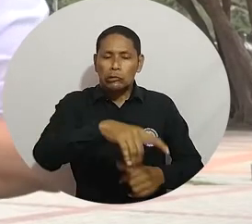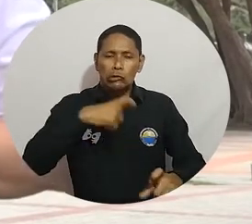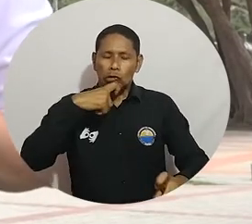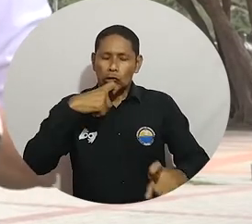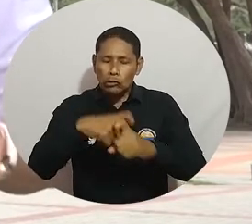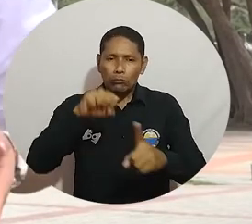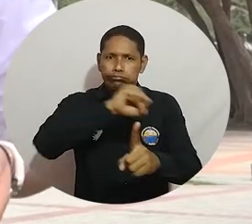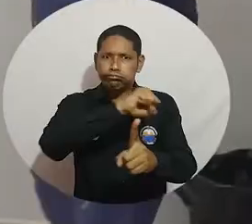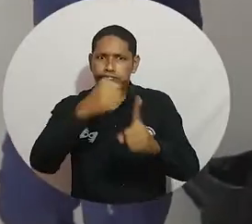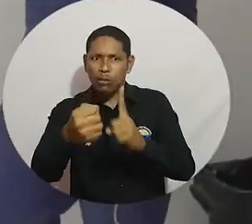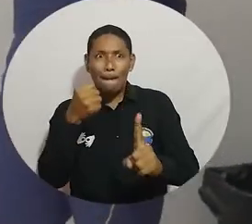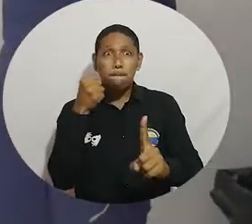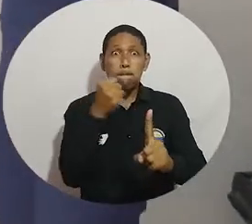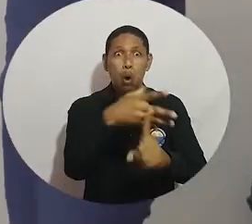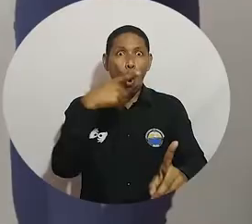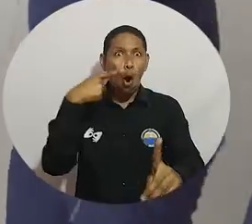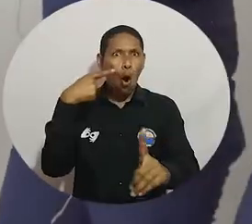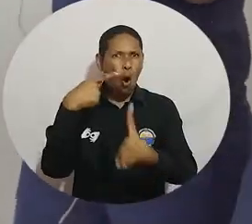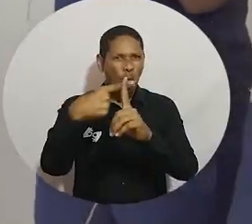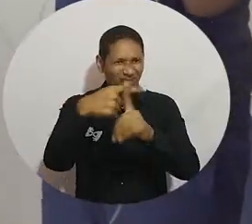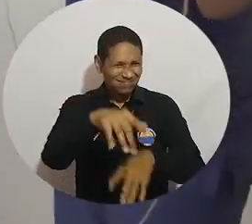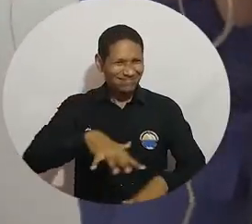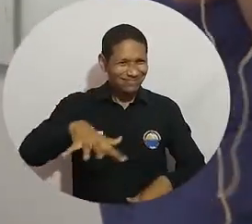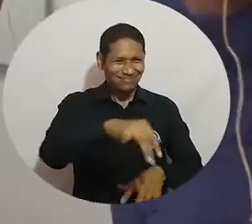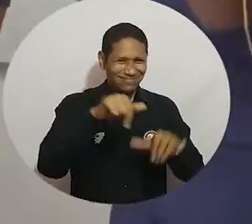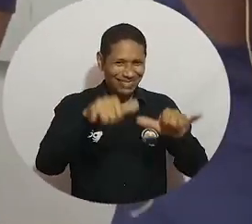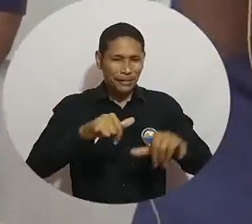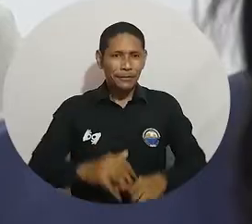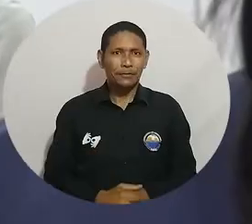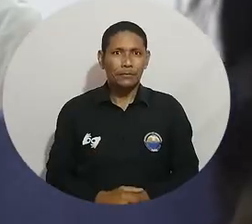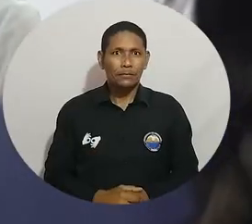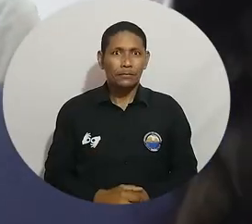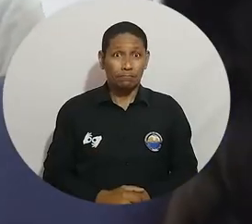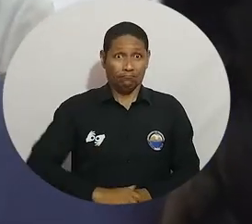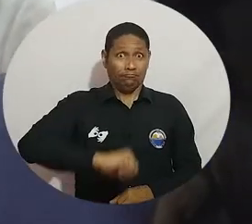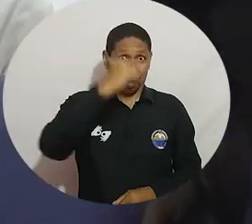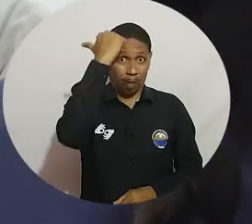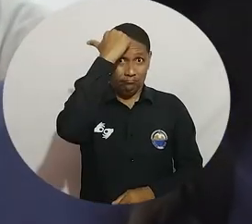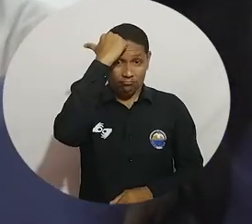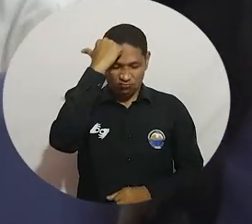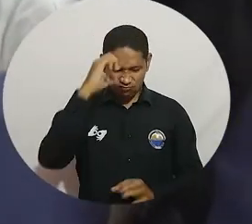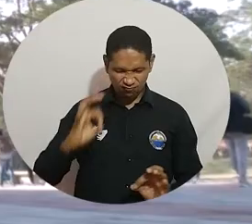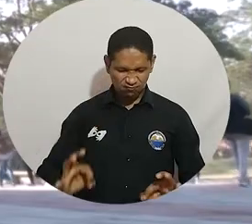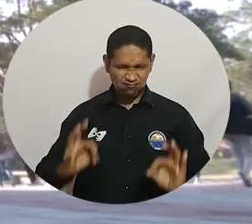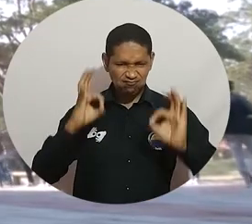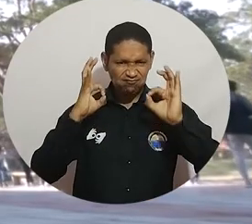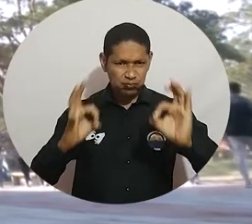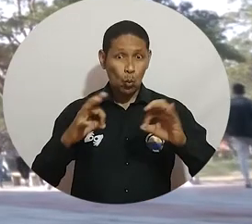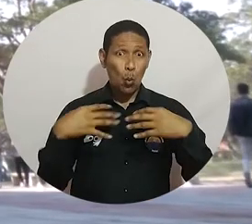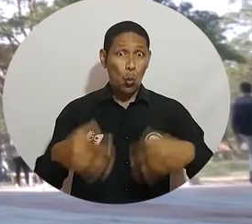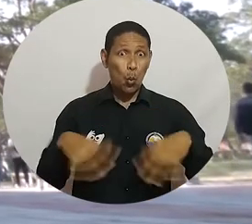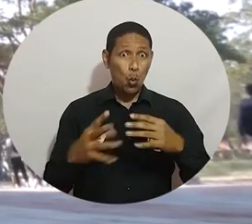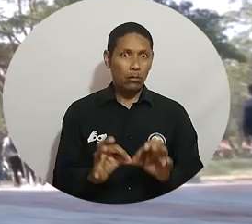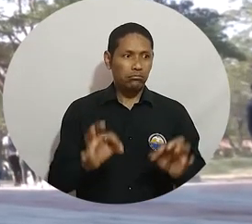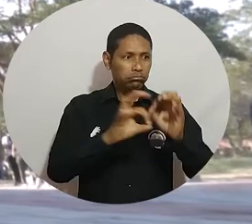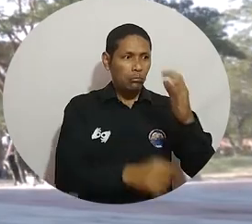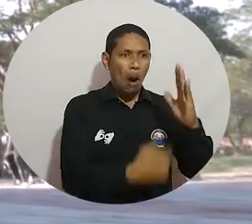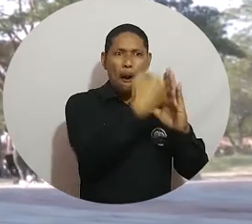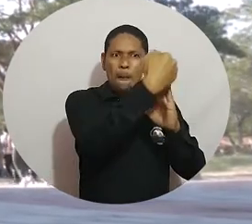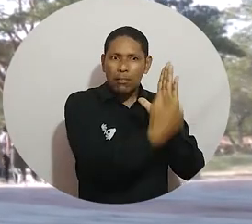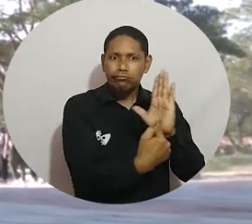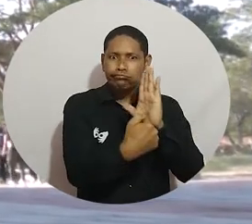desafíos sociales que tenemos y a impactar positivamente en nuestro territorio. La cualificación docente hace parte de las